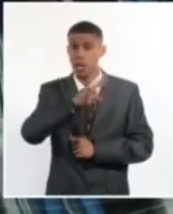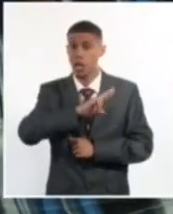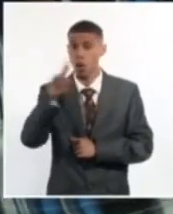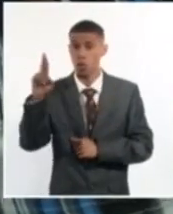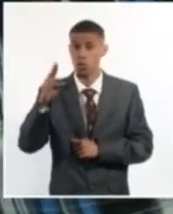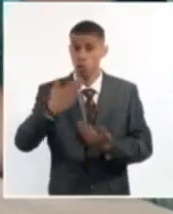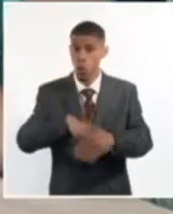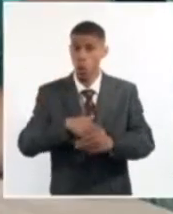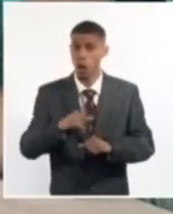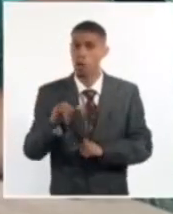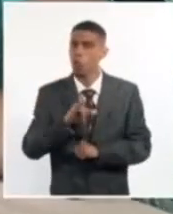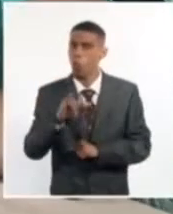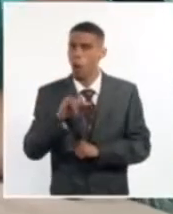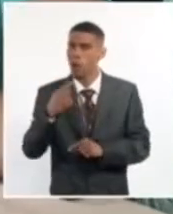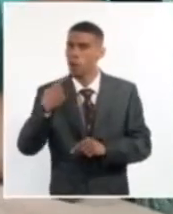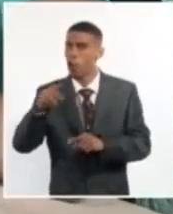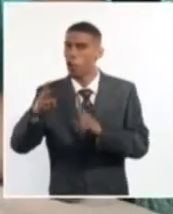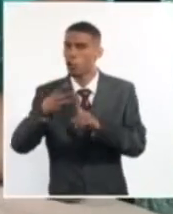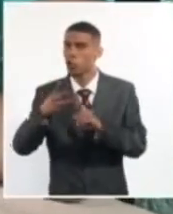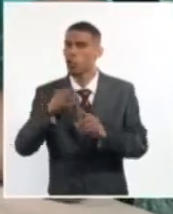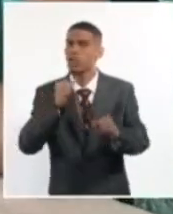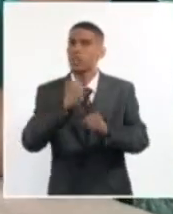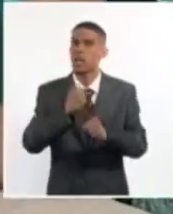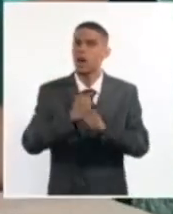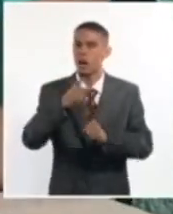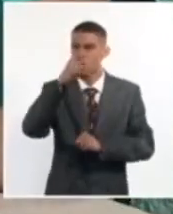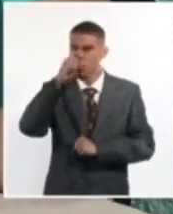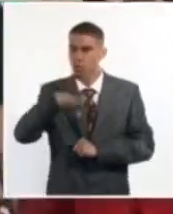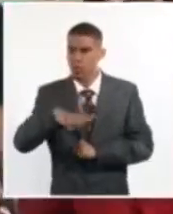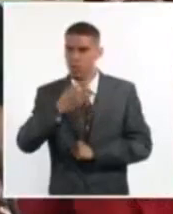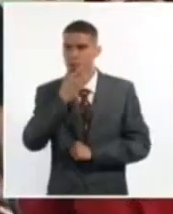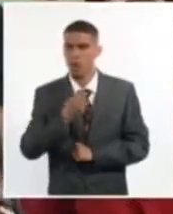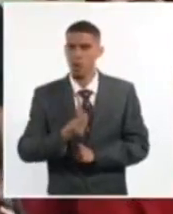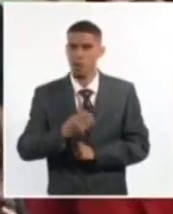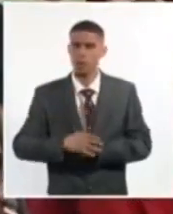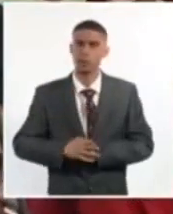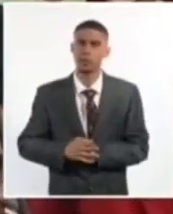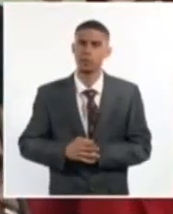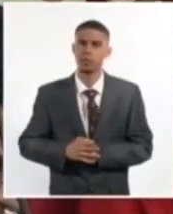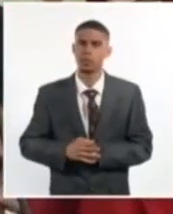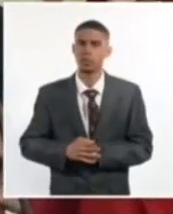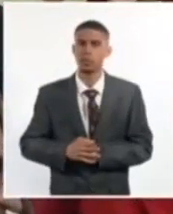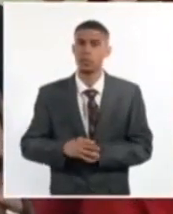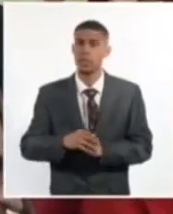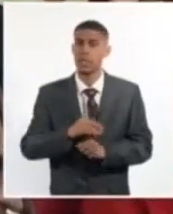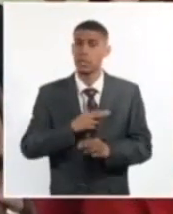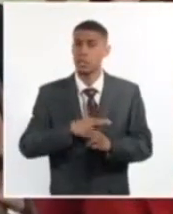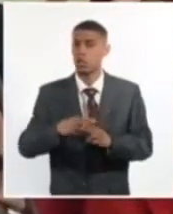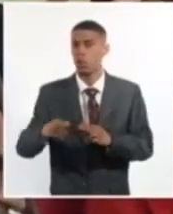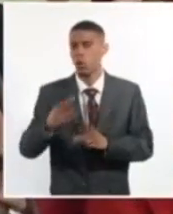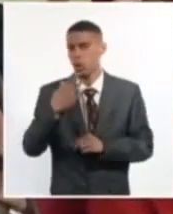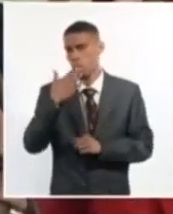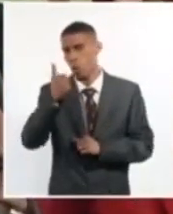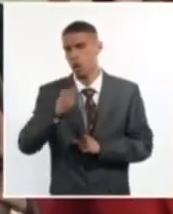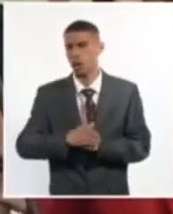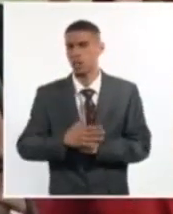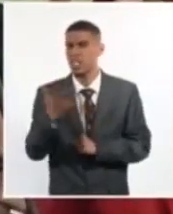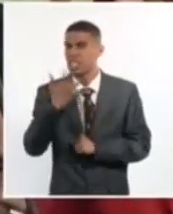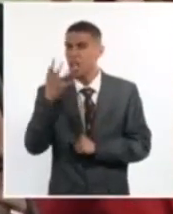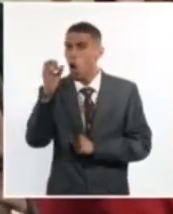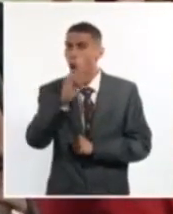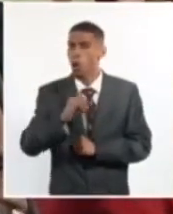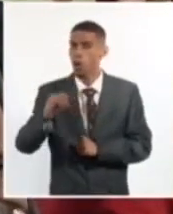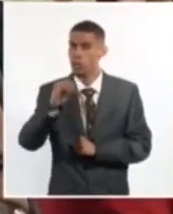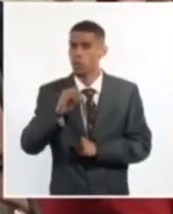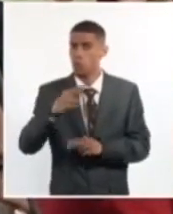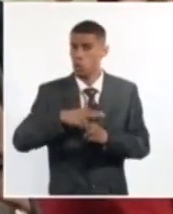trabajo con los niños, adolescentes y jóvenes. Los CDR tienen una rica historia. Si hay una organización que tiene